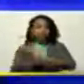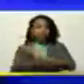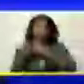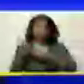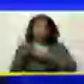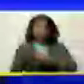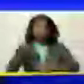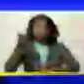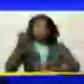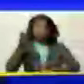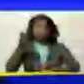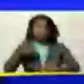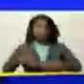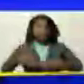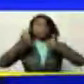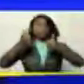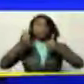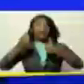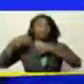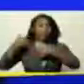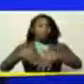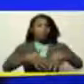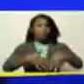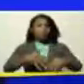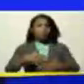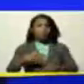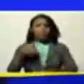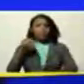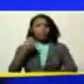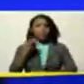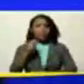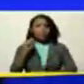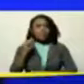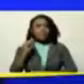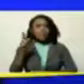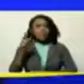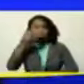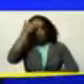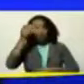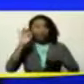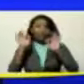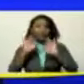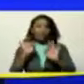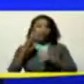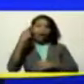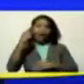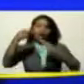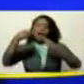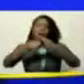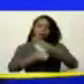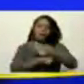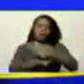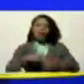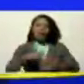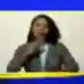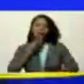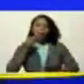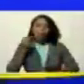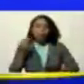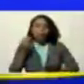palmo reconquistado al ejército nazi. Y eso no se olvida, eso está en los genes de la juventud